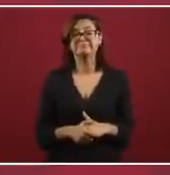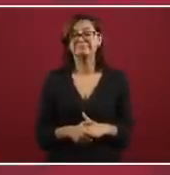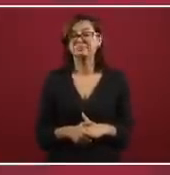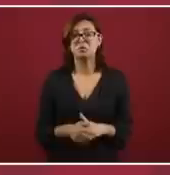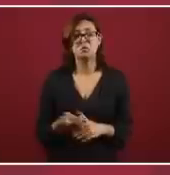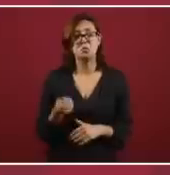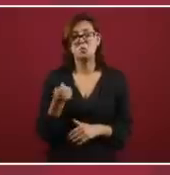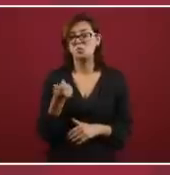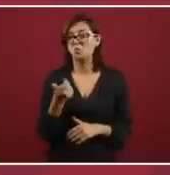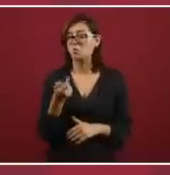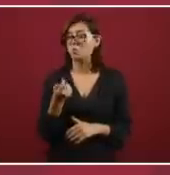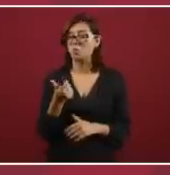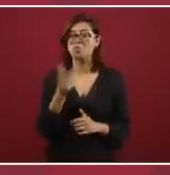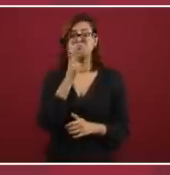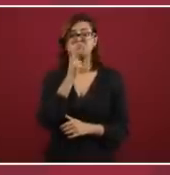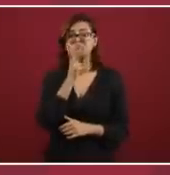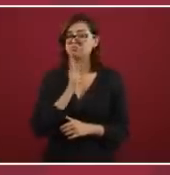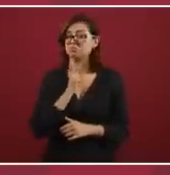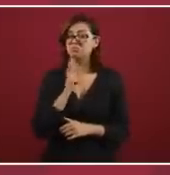limitada